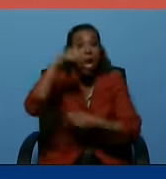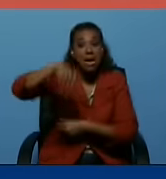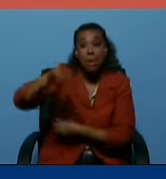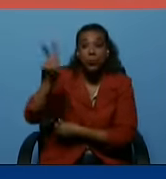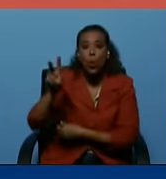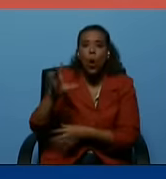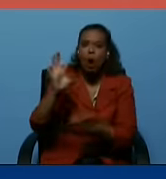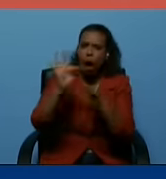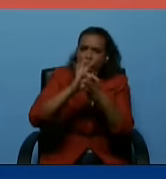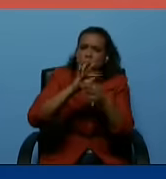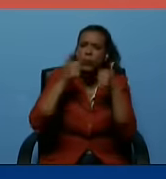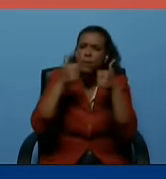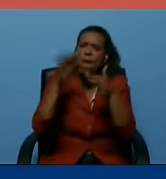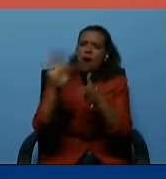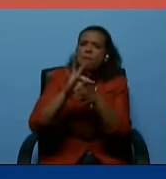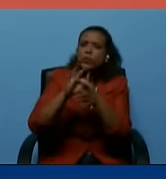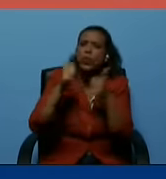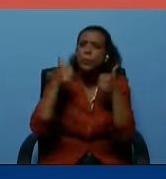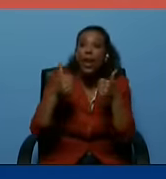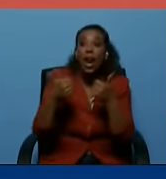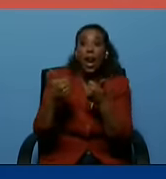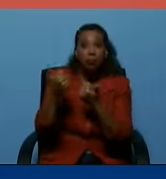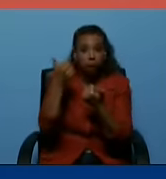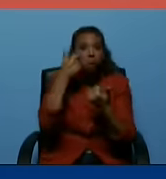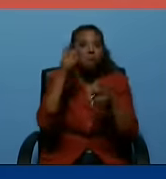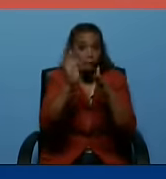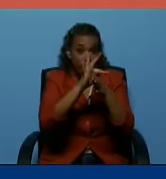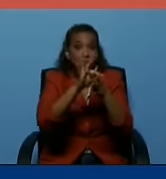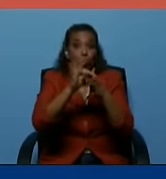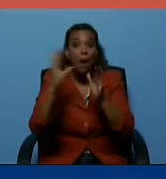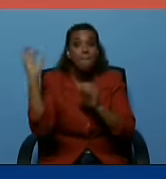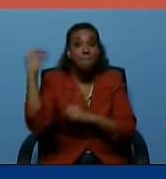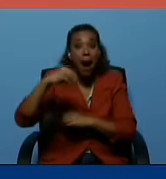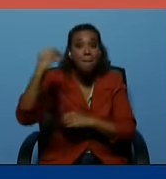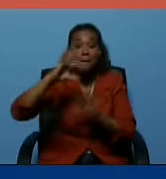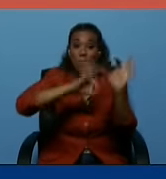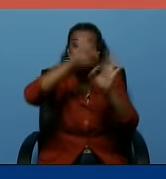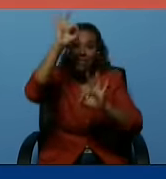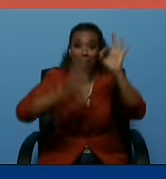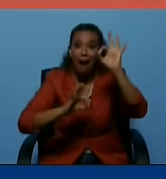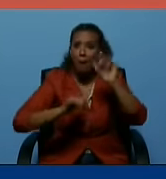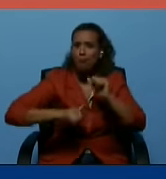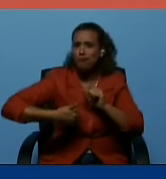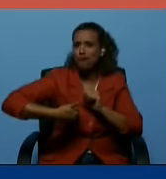bien, porque la economía está funcionando cada vez mejor.